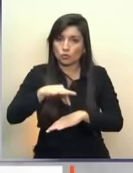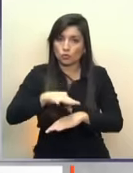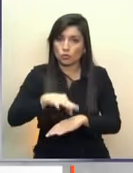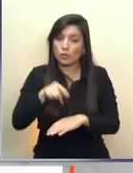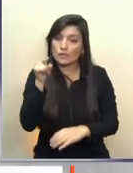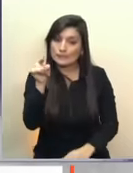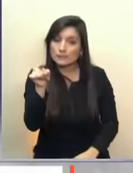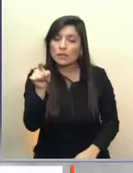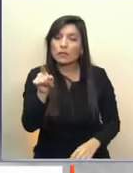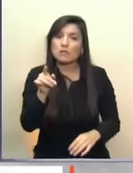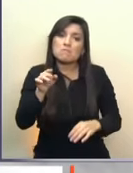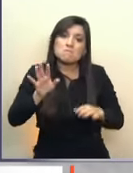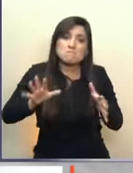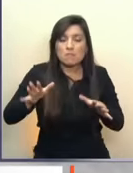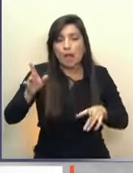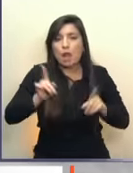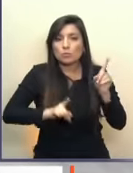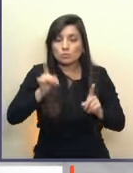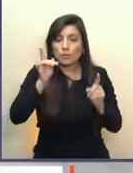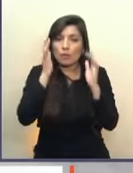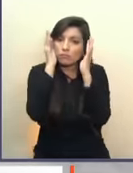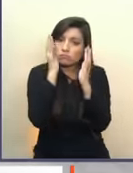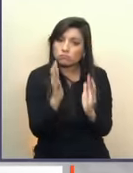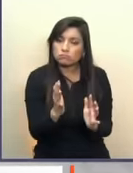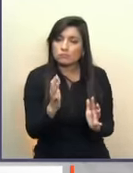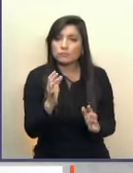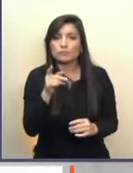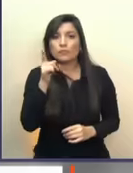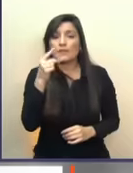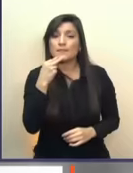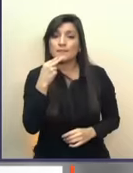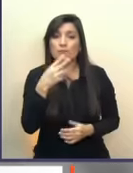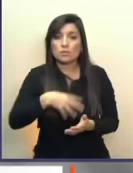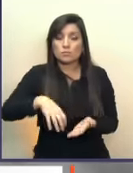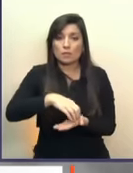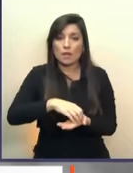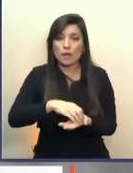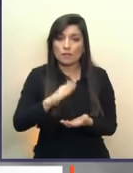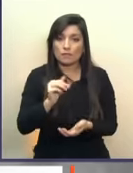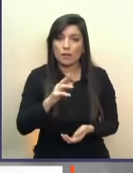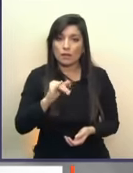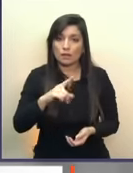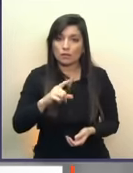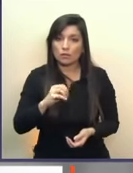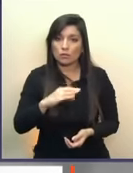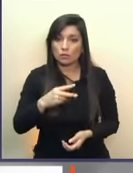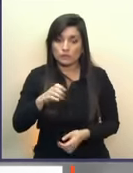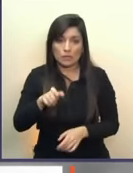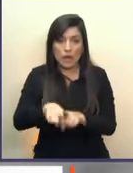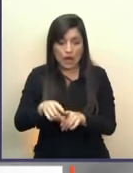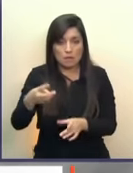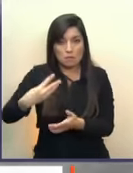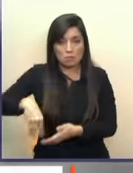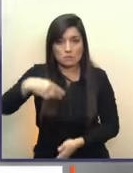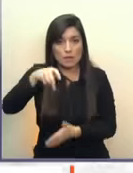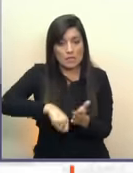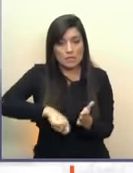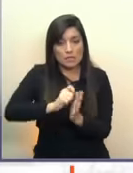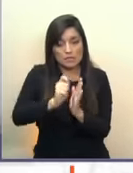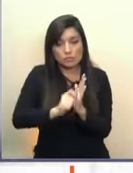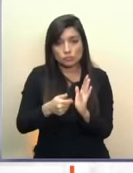atender un par de veces. Mengele vive en Bariloche, saca registro de conducir en la municipalidad de